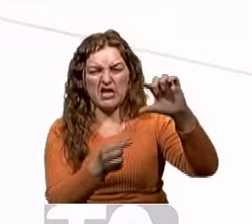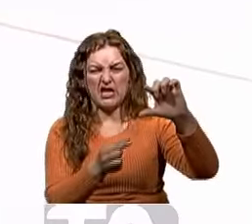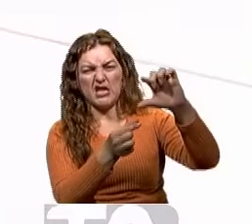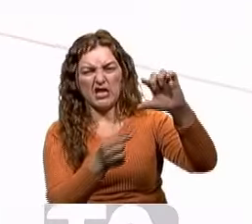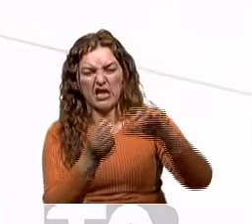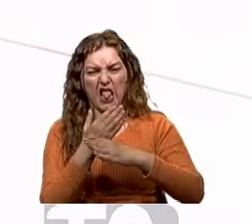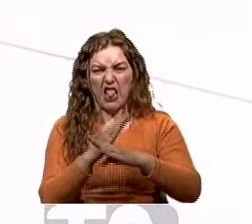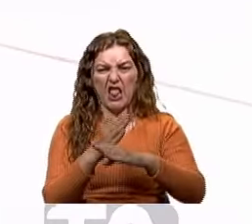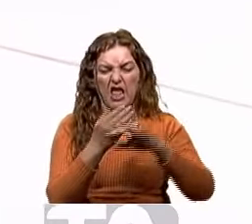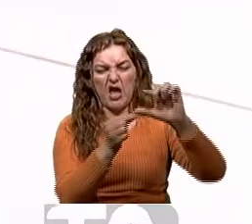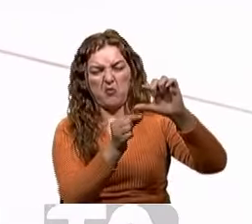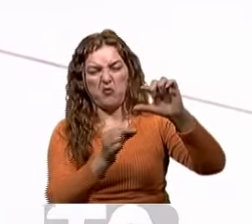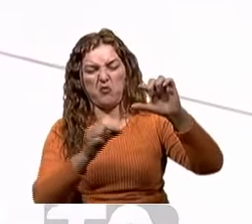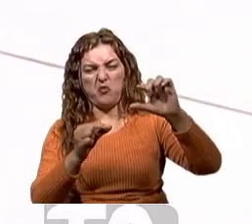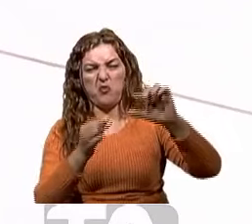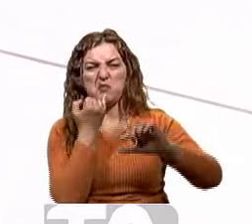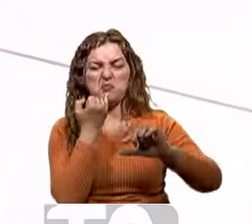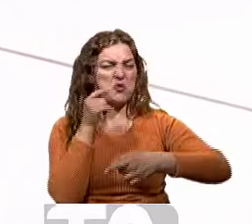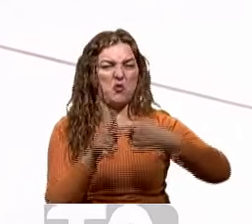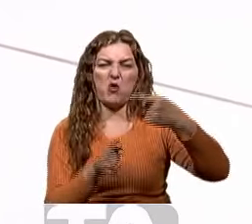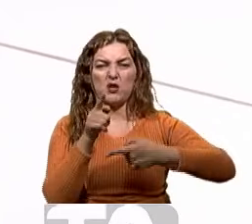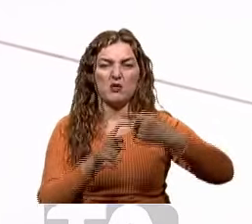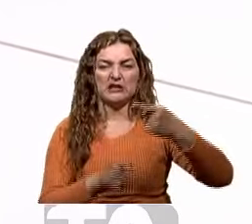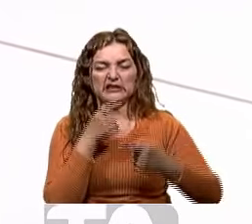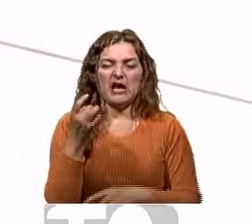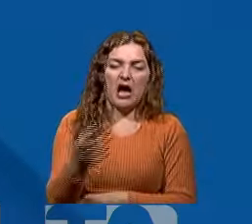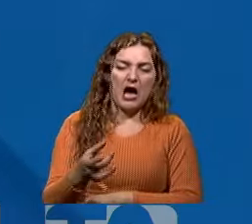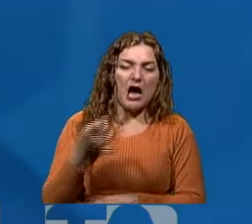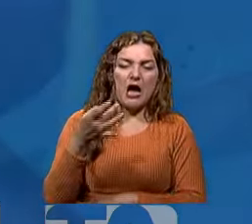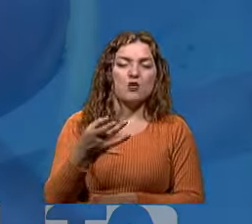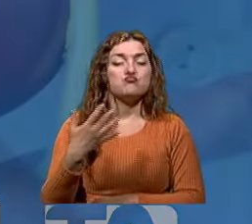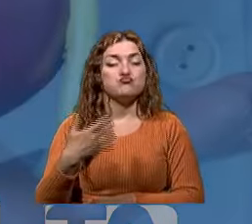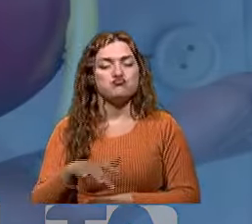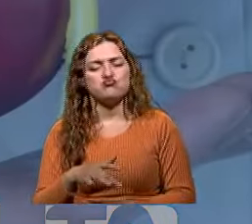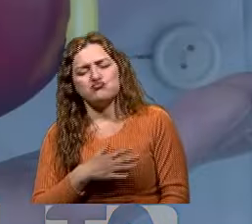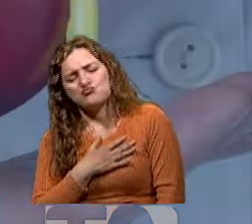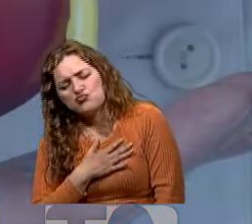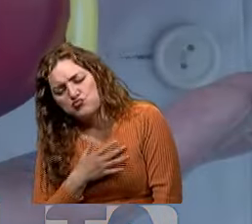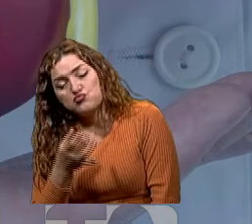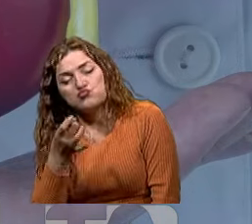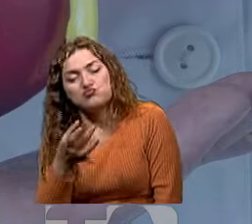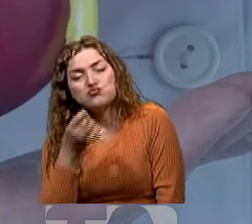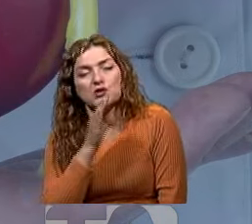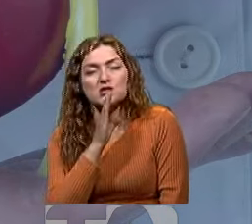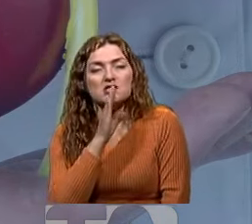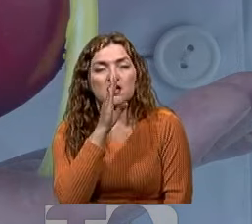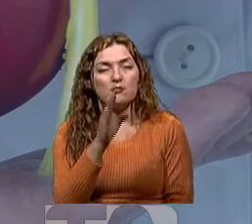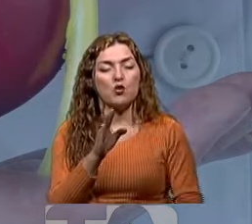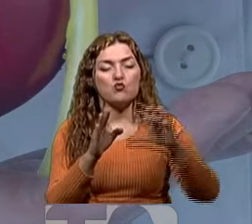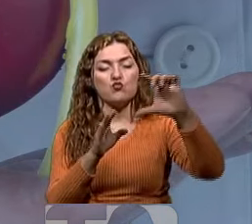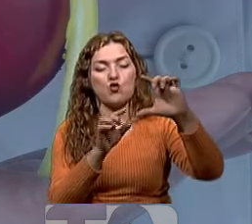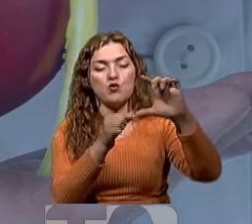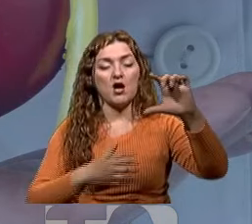dolor. Es así que ese es precisamente el signo de alerta principal. El dolor intenso que aparece y desaparece desaparece súbitamente en la